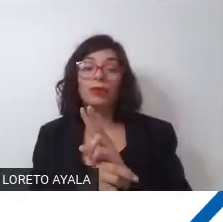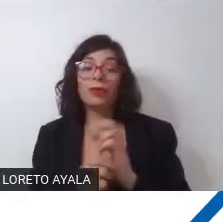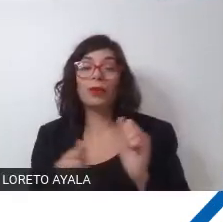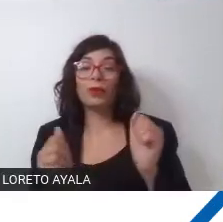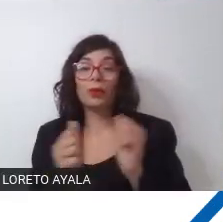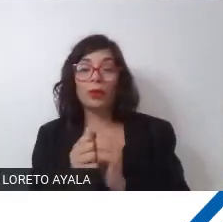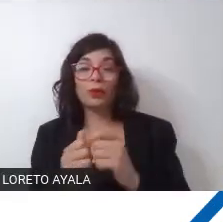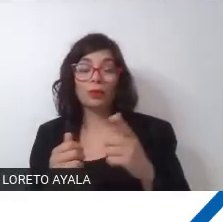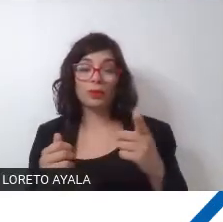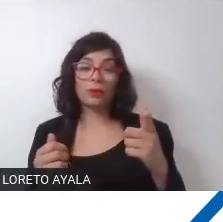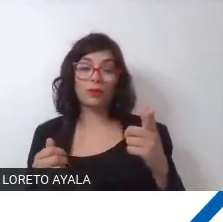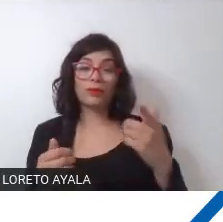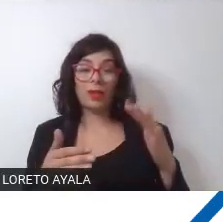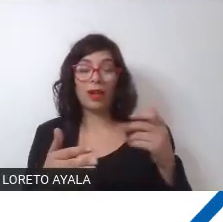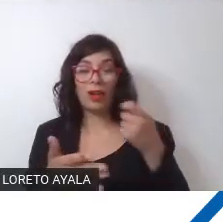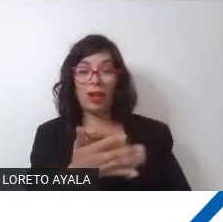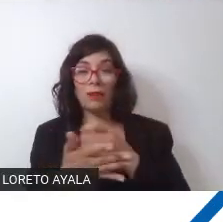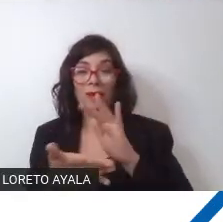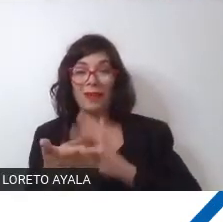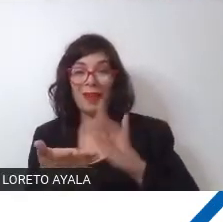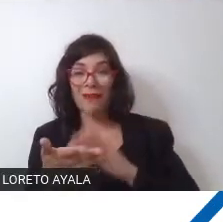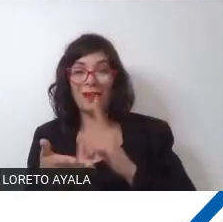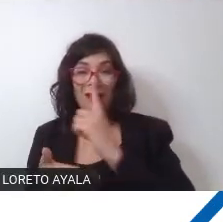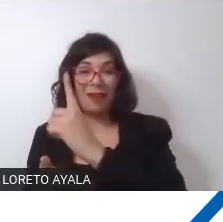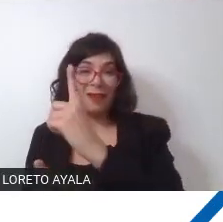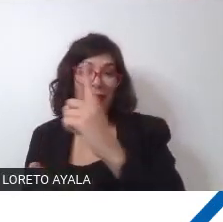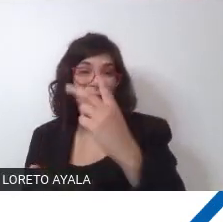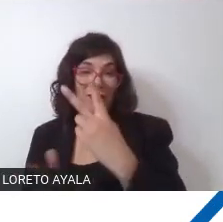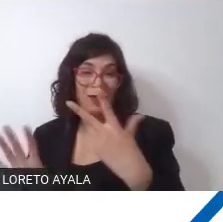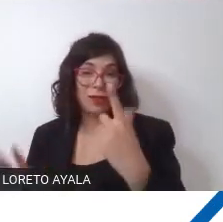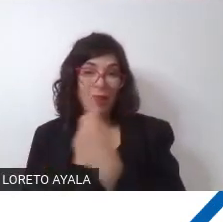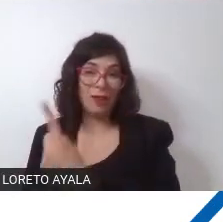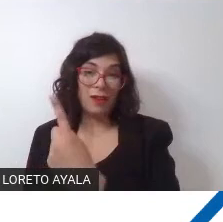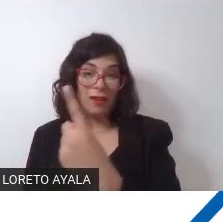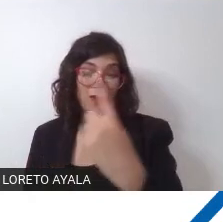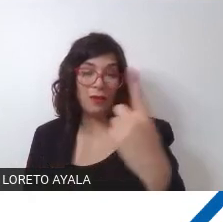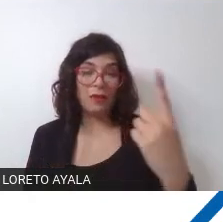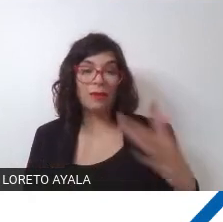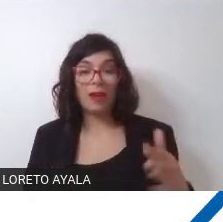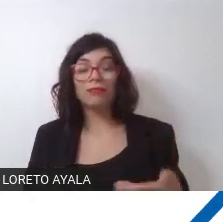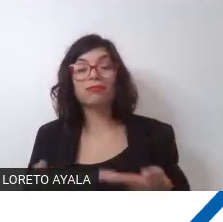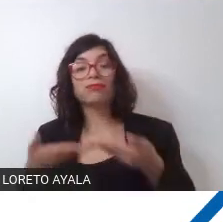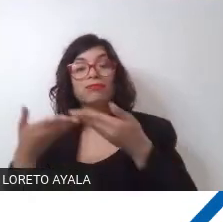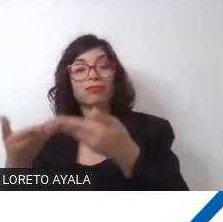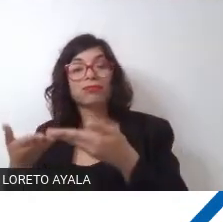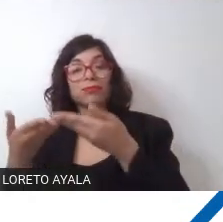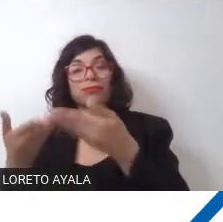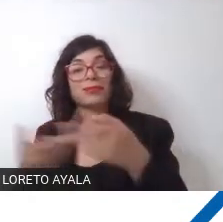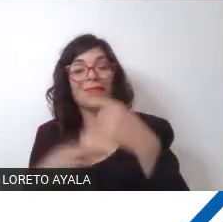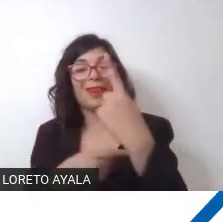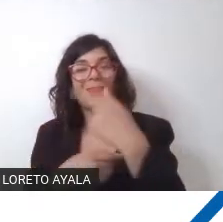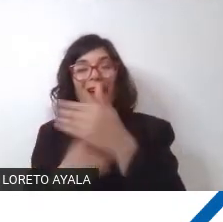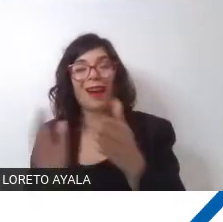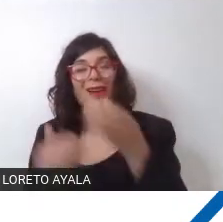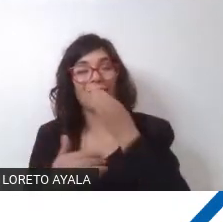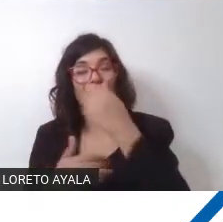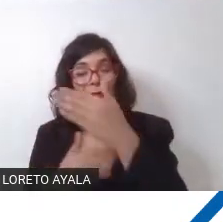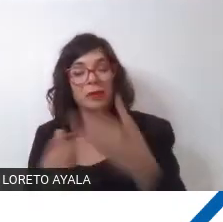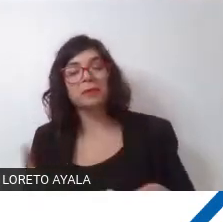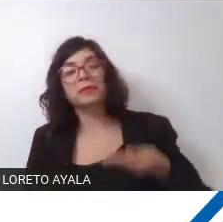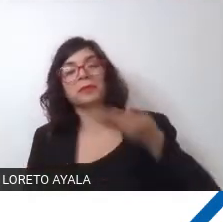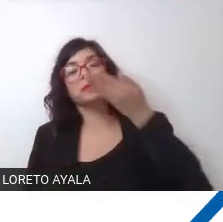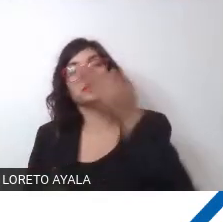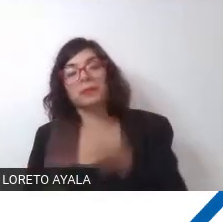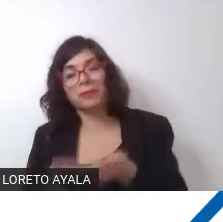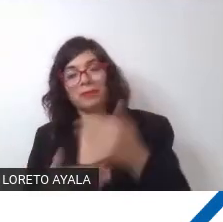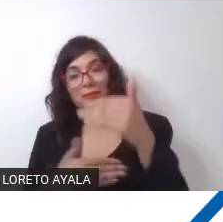compraron un tablet a cada alumno. Por lo tanto, en cada entrega de canasta, se envía